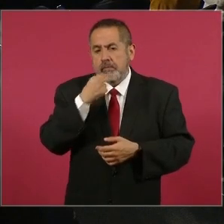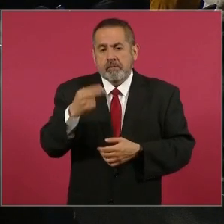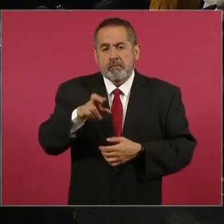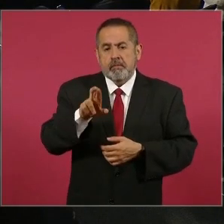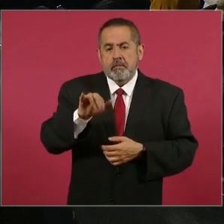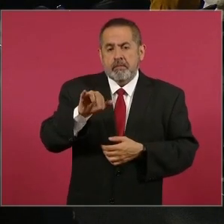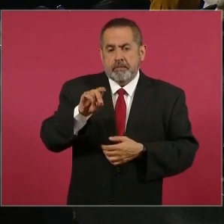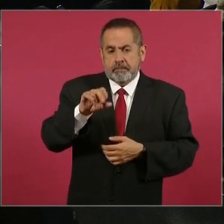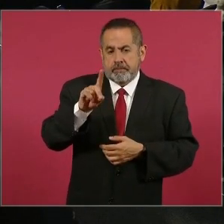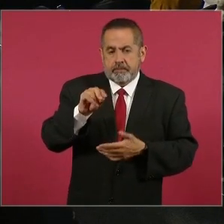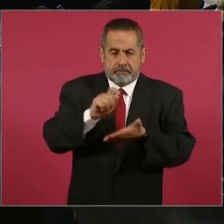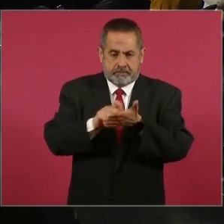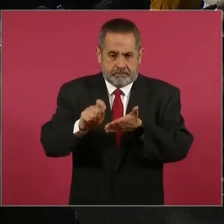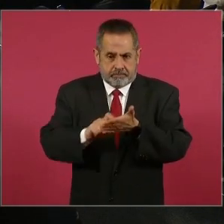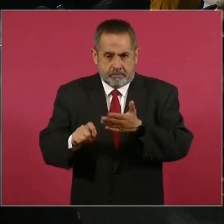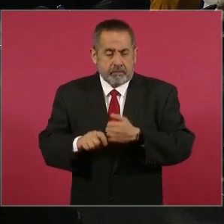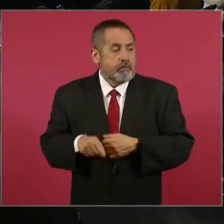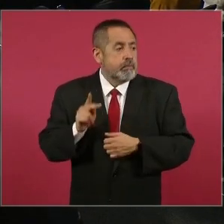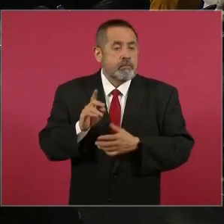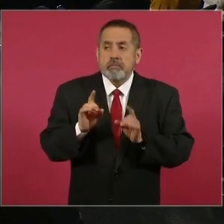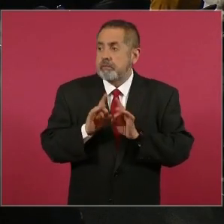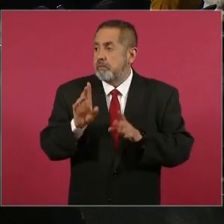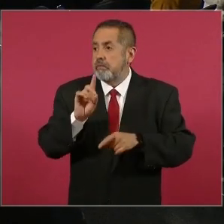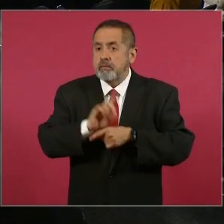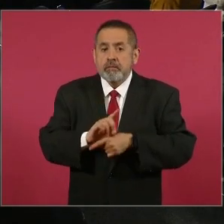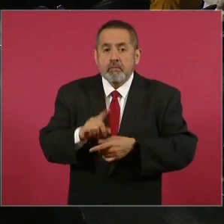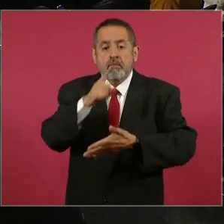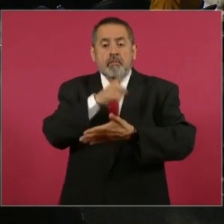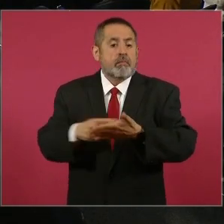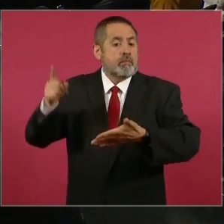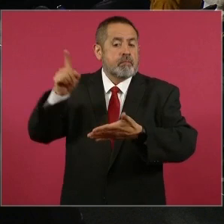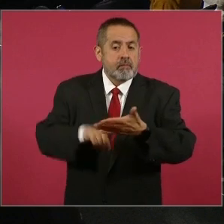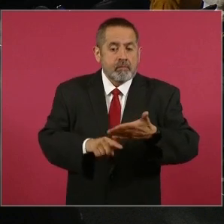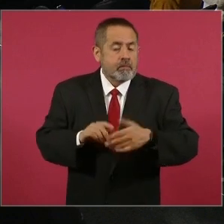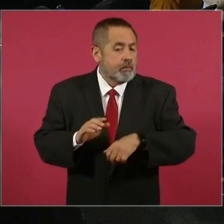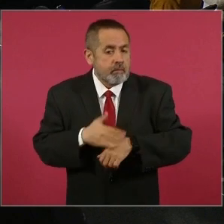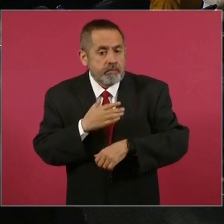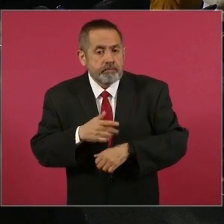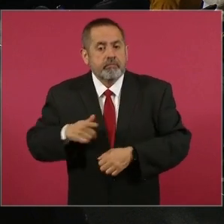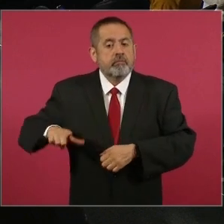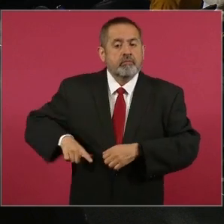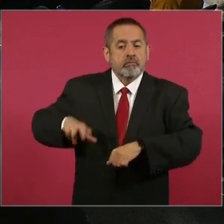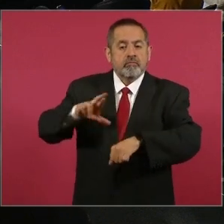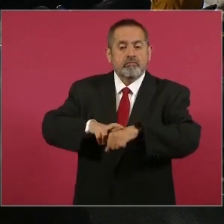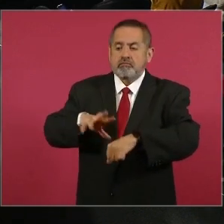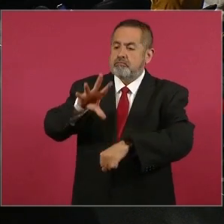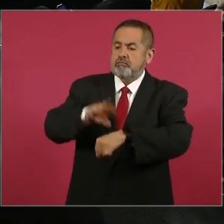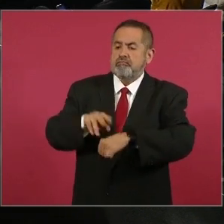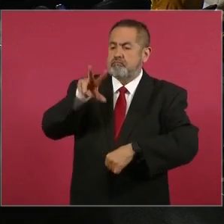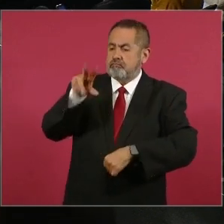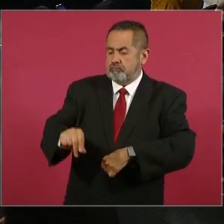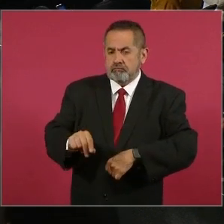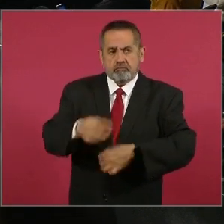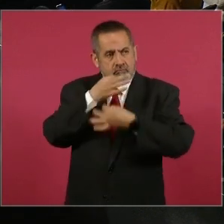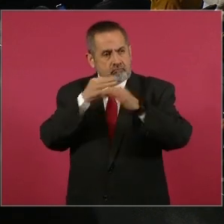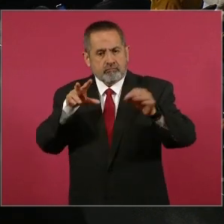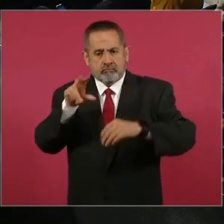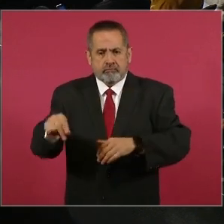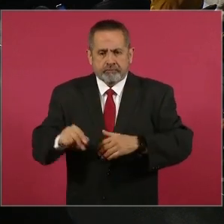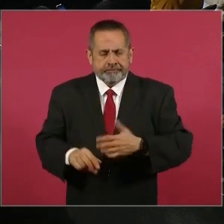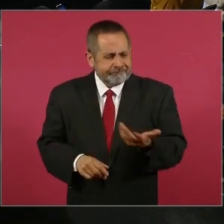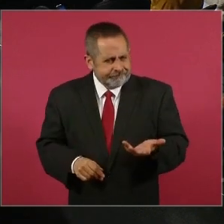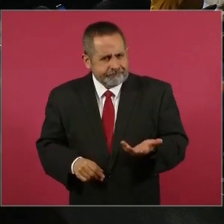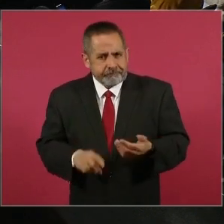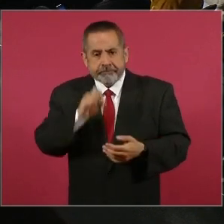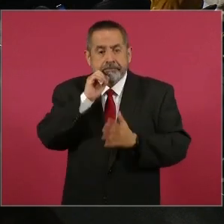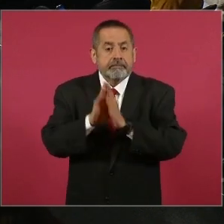sin embargo la cancelaron porque el gobernador no lo permitió entonces también prohibieron